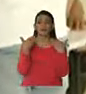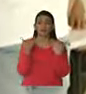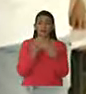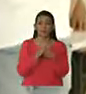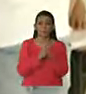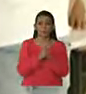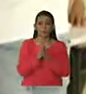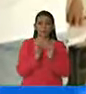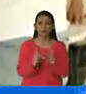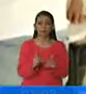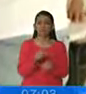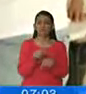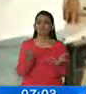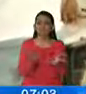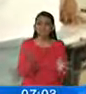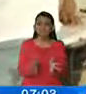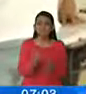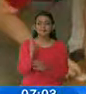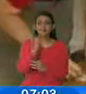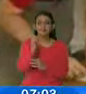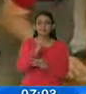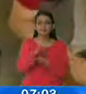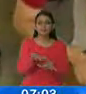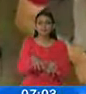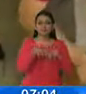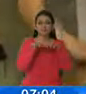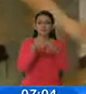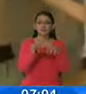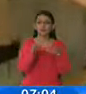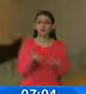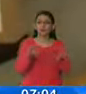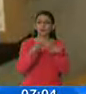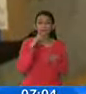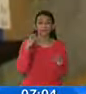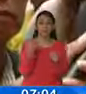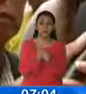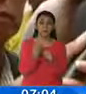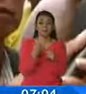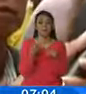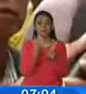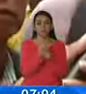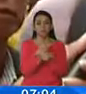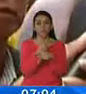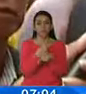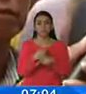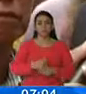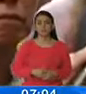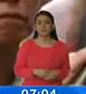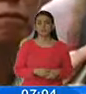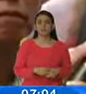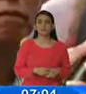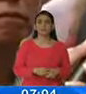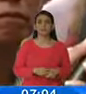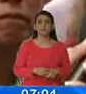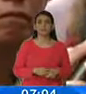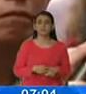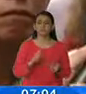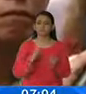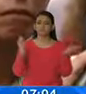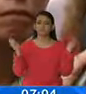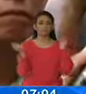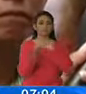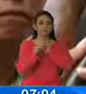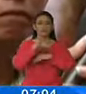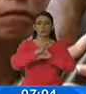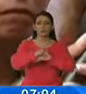la oportunidad para hacer énfasis en la necesidad de la agricultura como fuente de empleo y producción. Vamos a reestructurar todo el país y